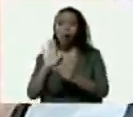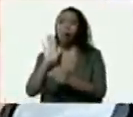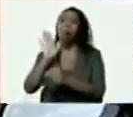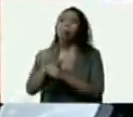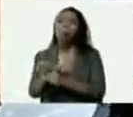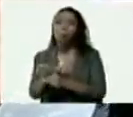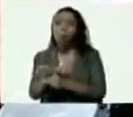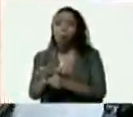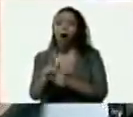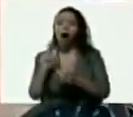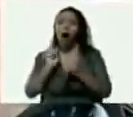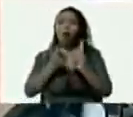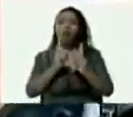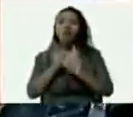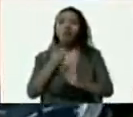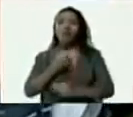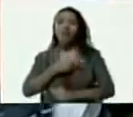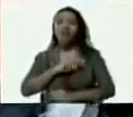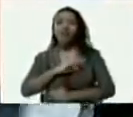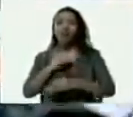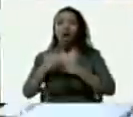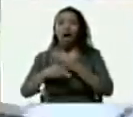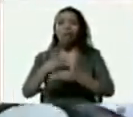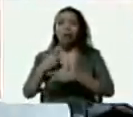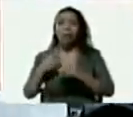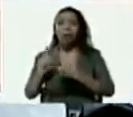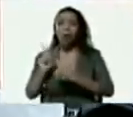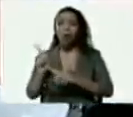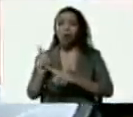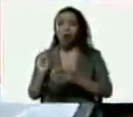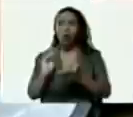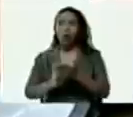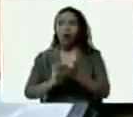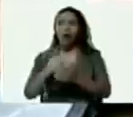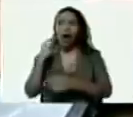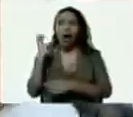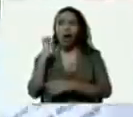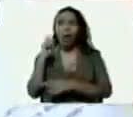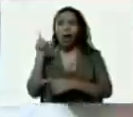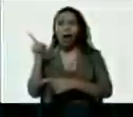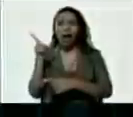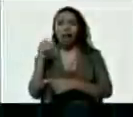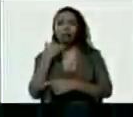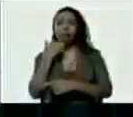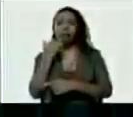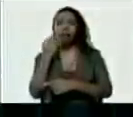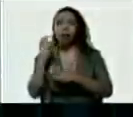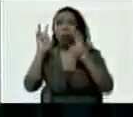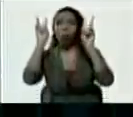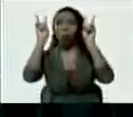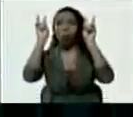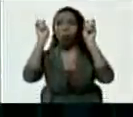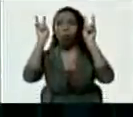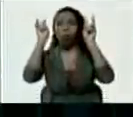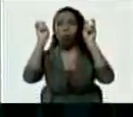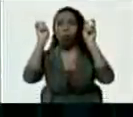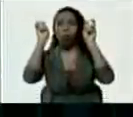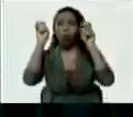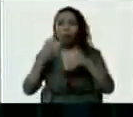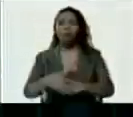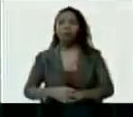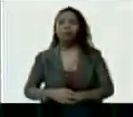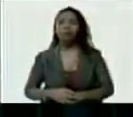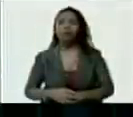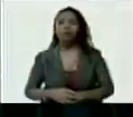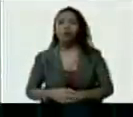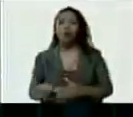los abundantes fiascos que comete, pero ya pone, Europa prepone el atentado entrecomillado. Y otra vez, en